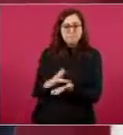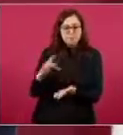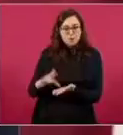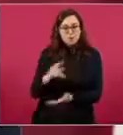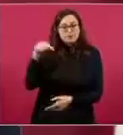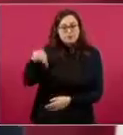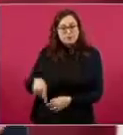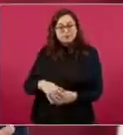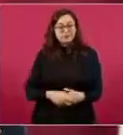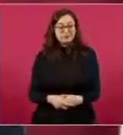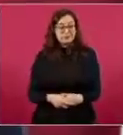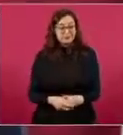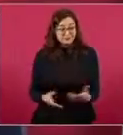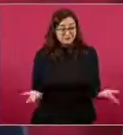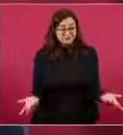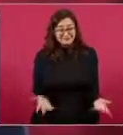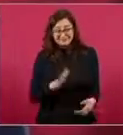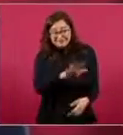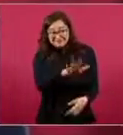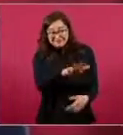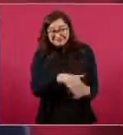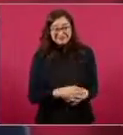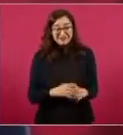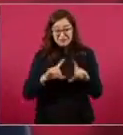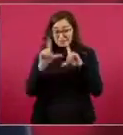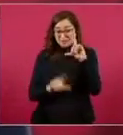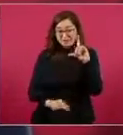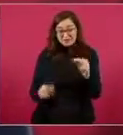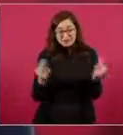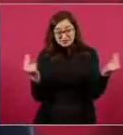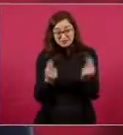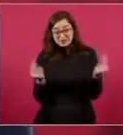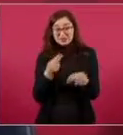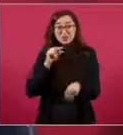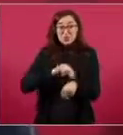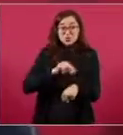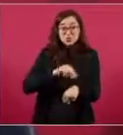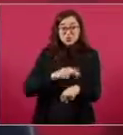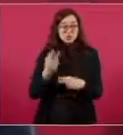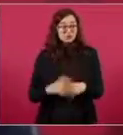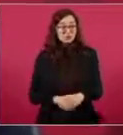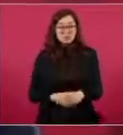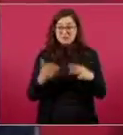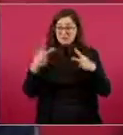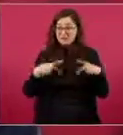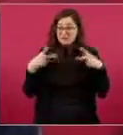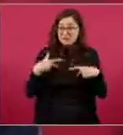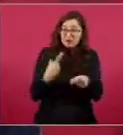de que necesitamos los médicos para curar a nuestro pueblo.